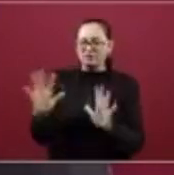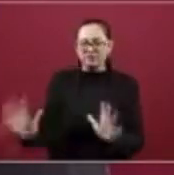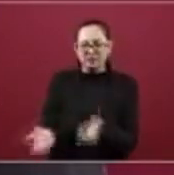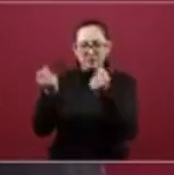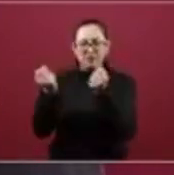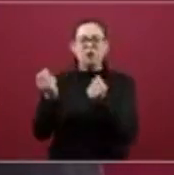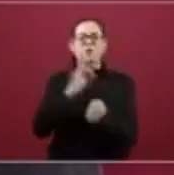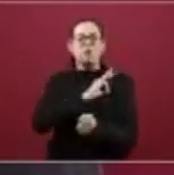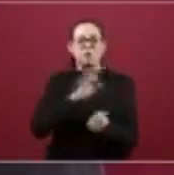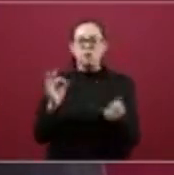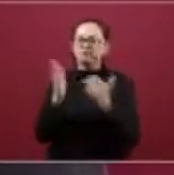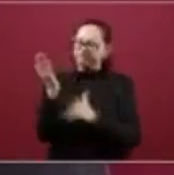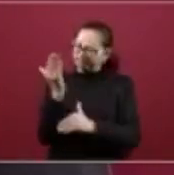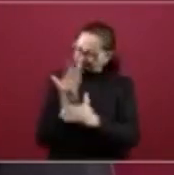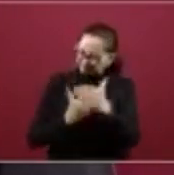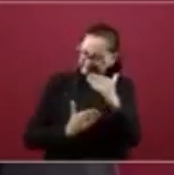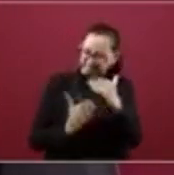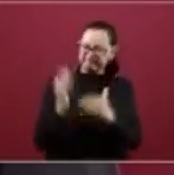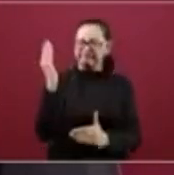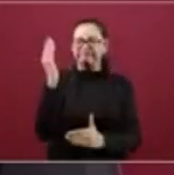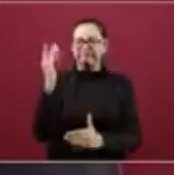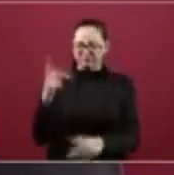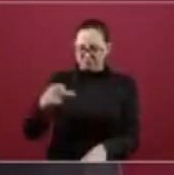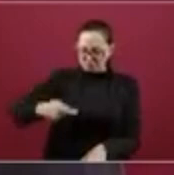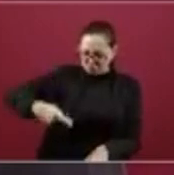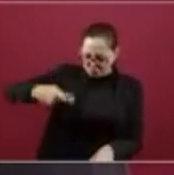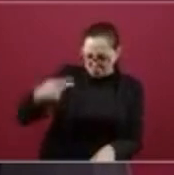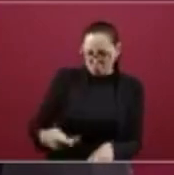Pemex como una empresa